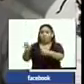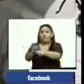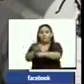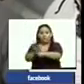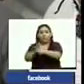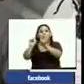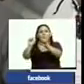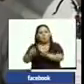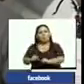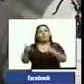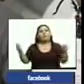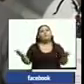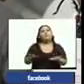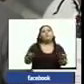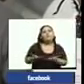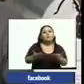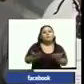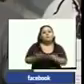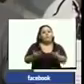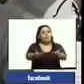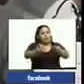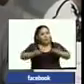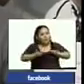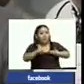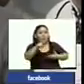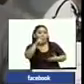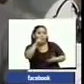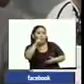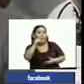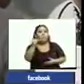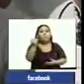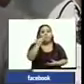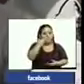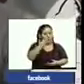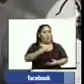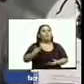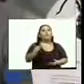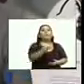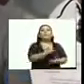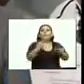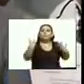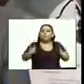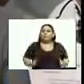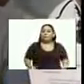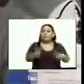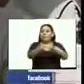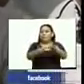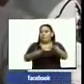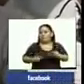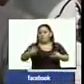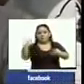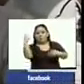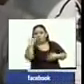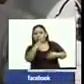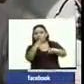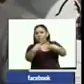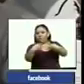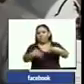se pueda cumplir con todos los beneficios a los que nuestros padres y nosotros tenemos derecho que son mandato de ley.